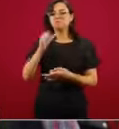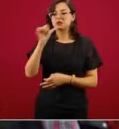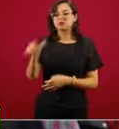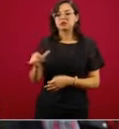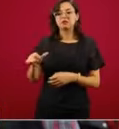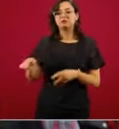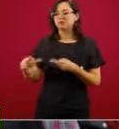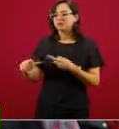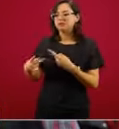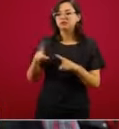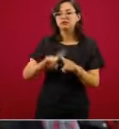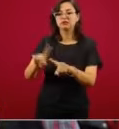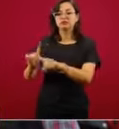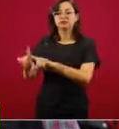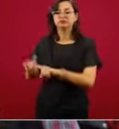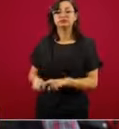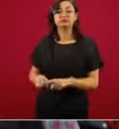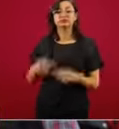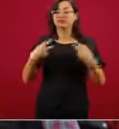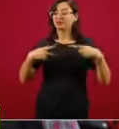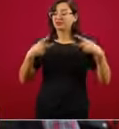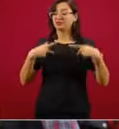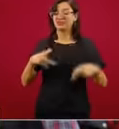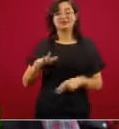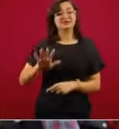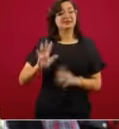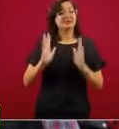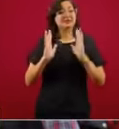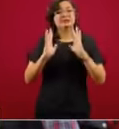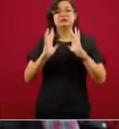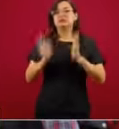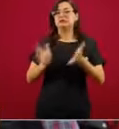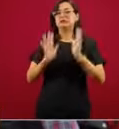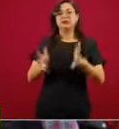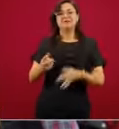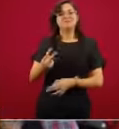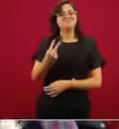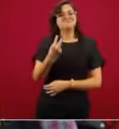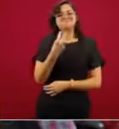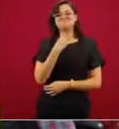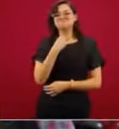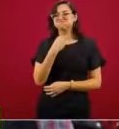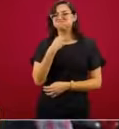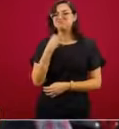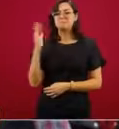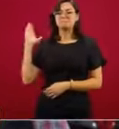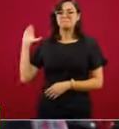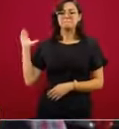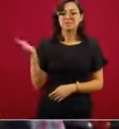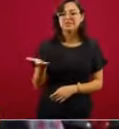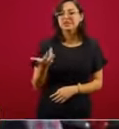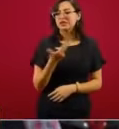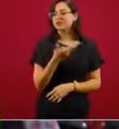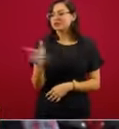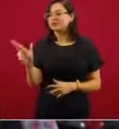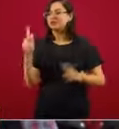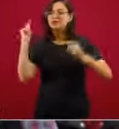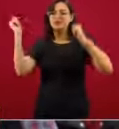porque no tiene entradas. Los meseros, los restauranteros, los que se dedican al sector